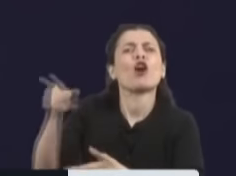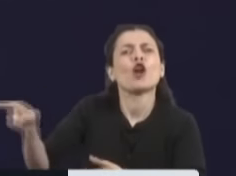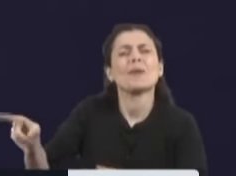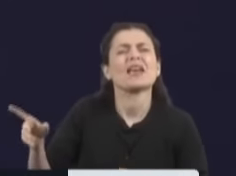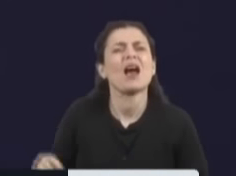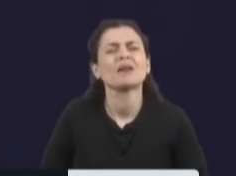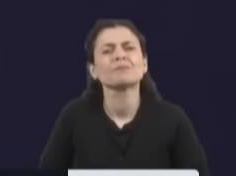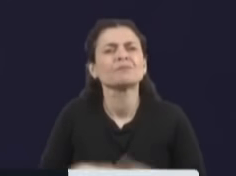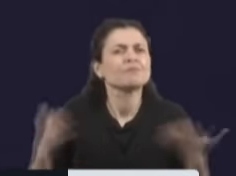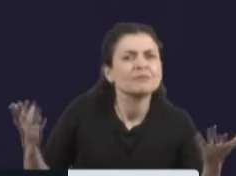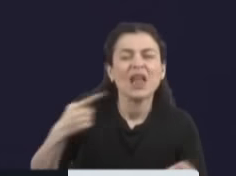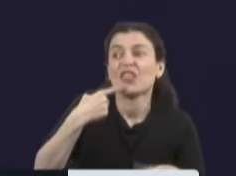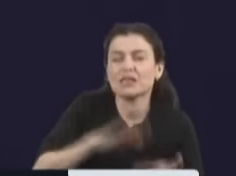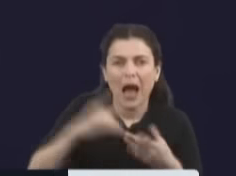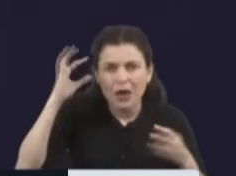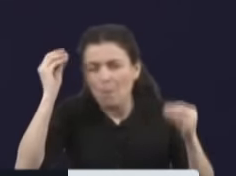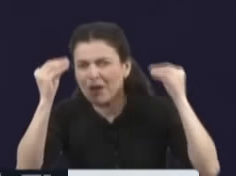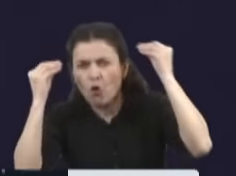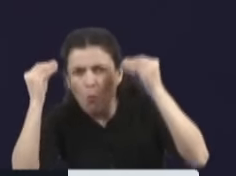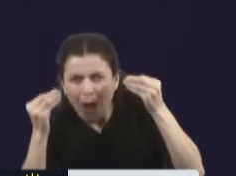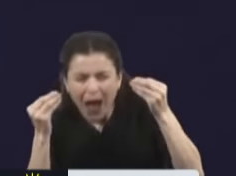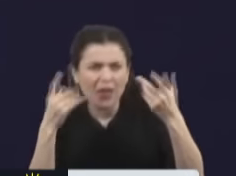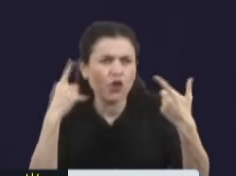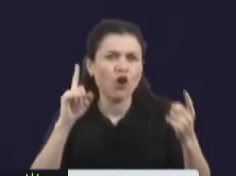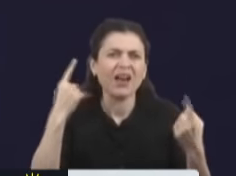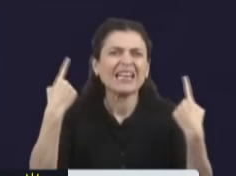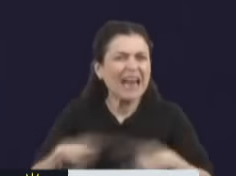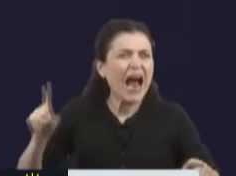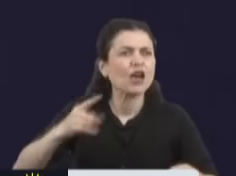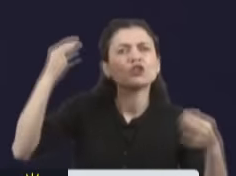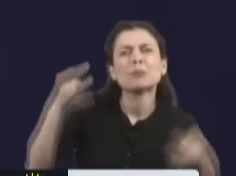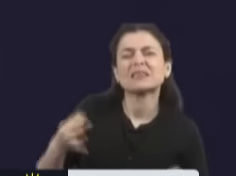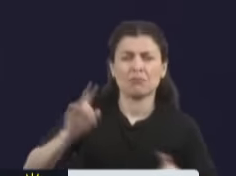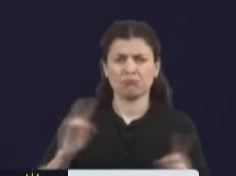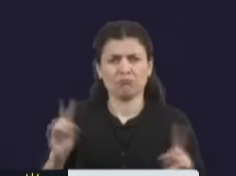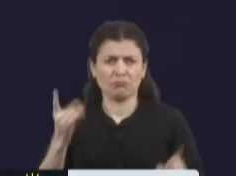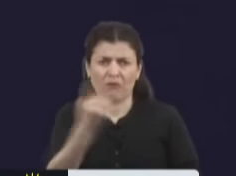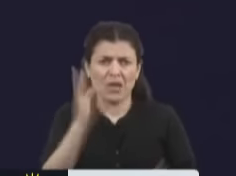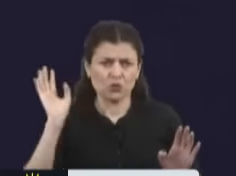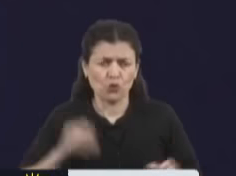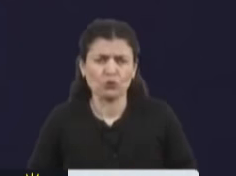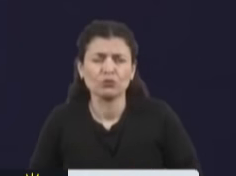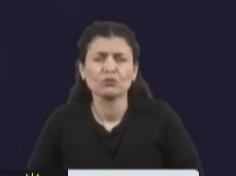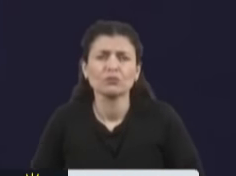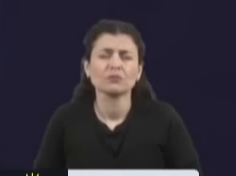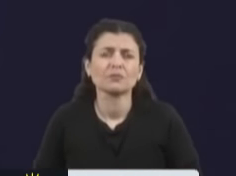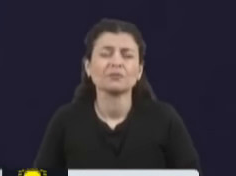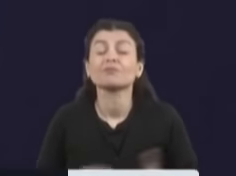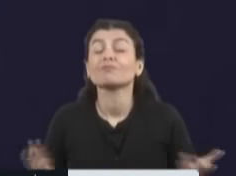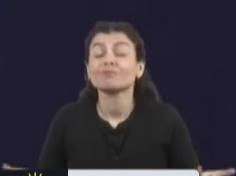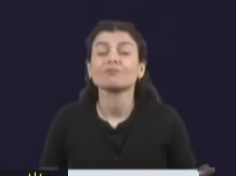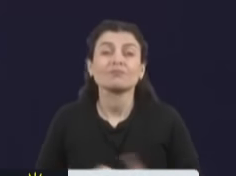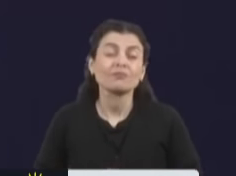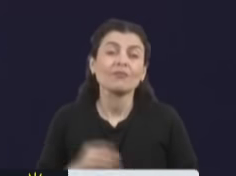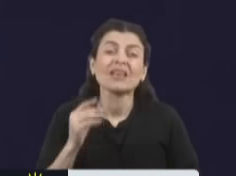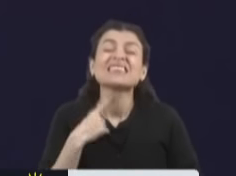tener preocupaciones Más allá de lo cotidiano Así que eso también es falso Porque además